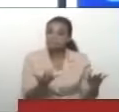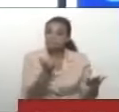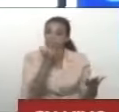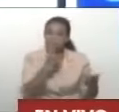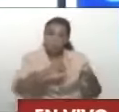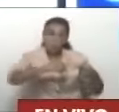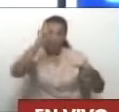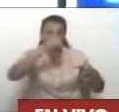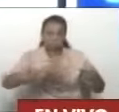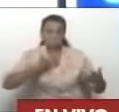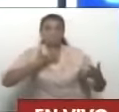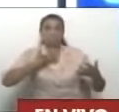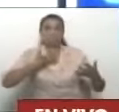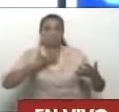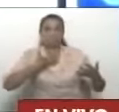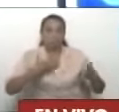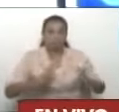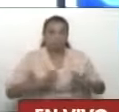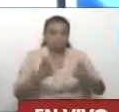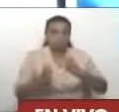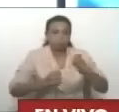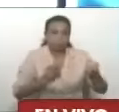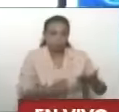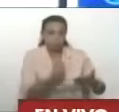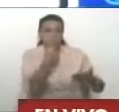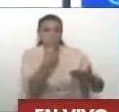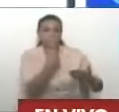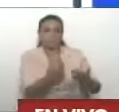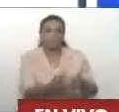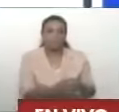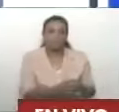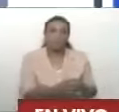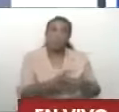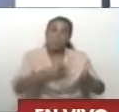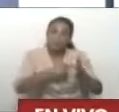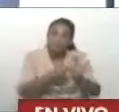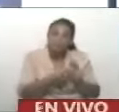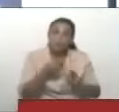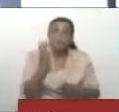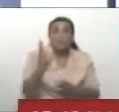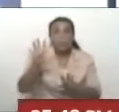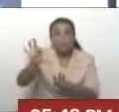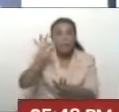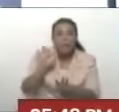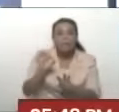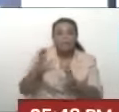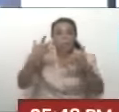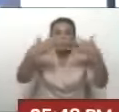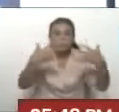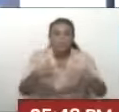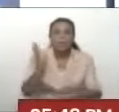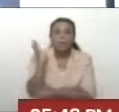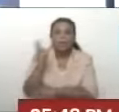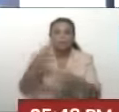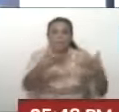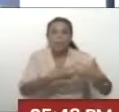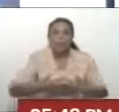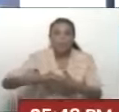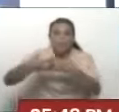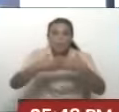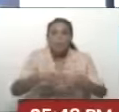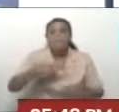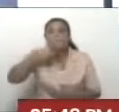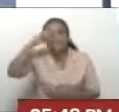pico emocional, el de la afectación letal? Sí, presidente. Tomando el concepto del Congreso de Estados Unidos, afectación letal.